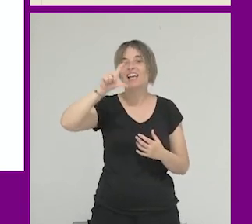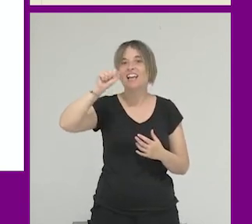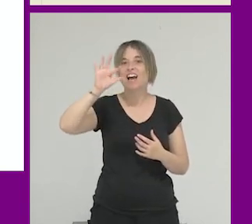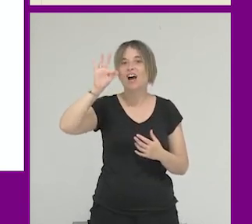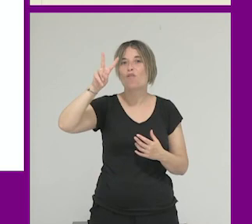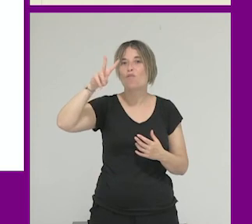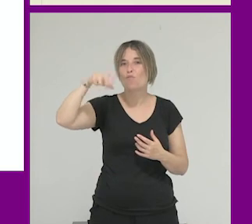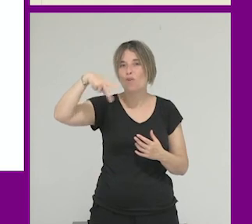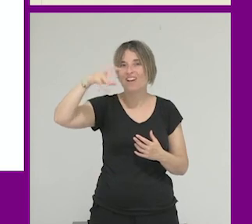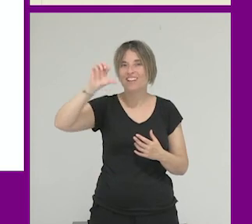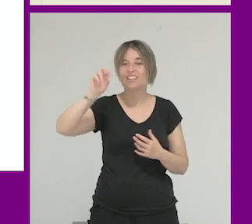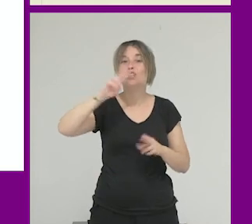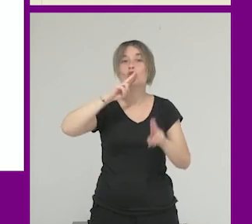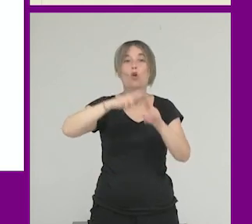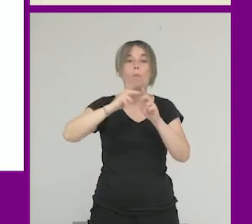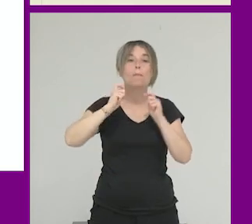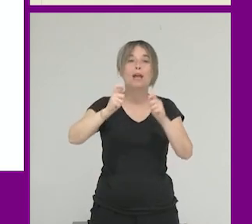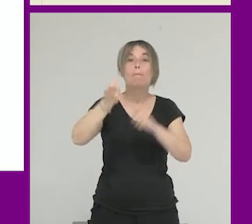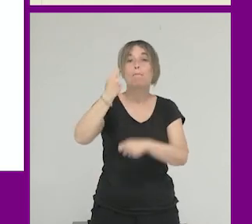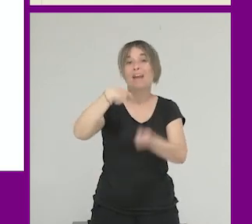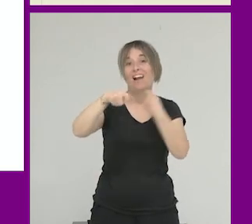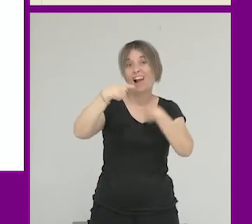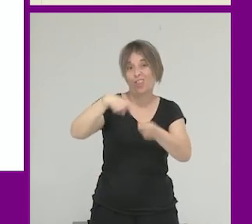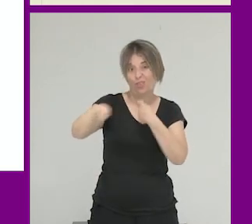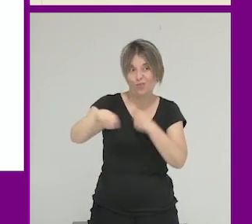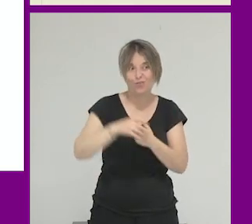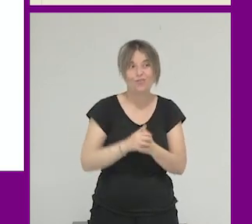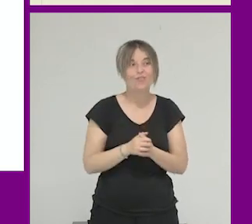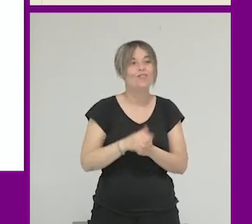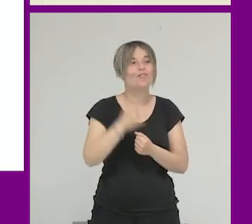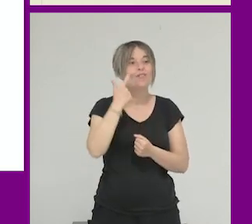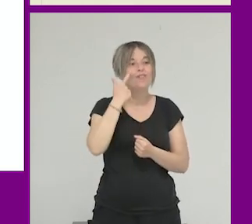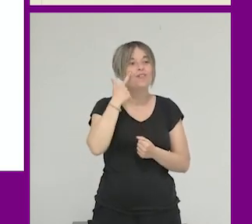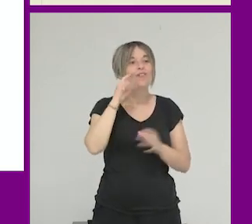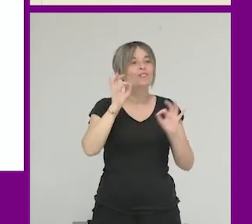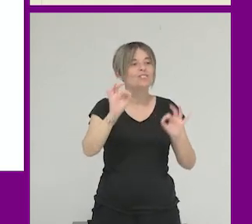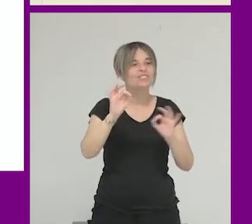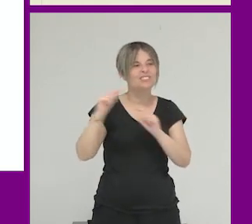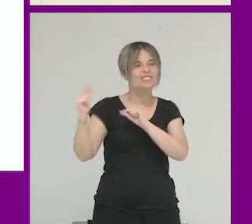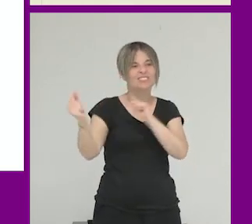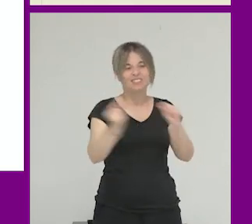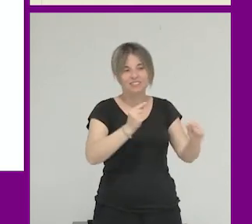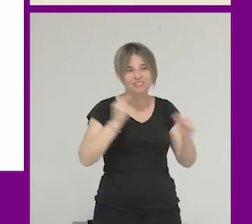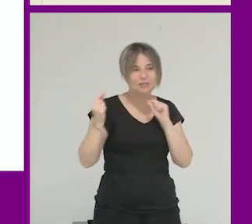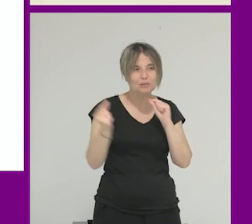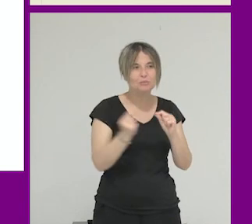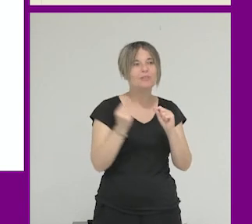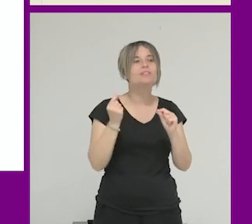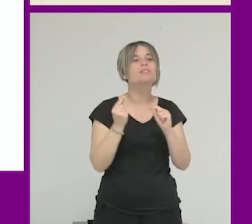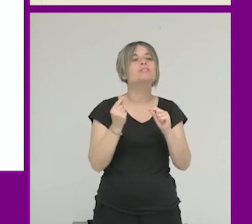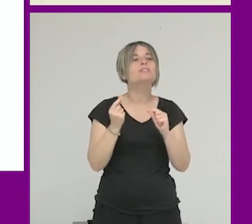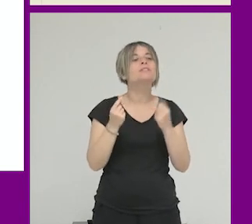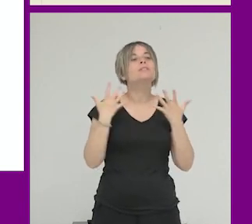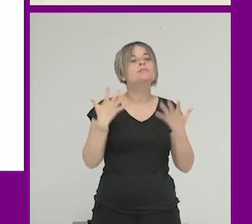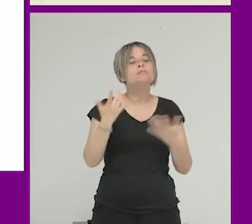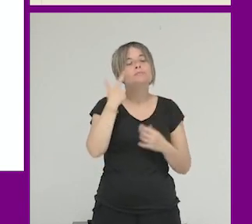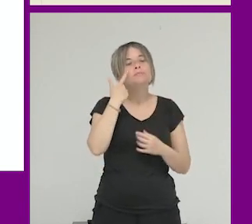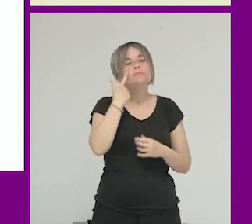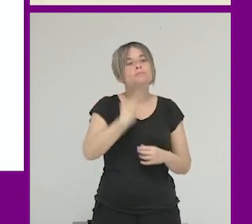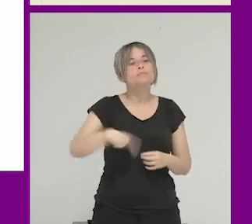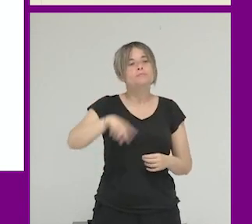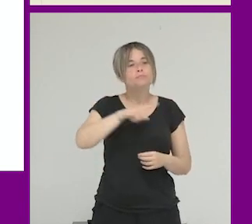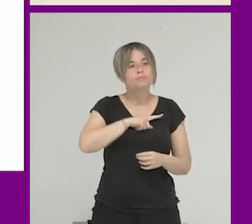Mercados, bueno, zertakitzen dut dugu horatzen nahi, nesu zait. Hor jartzen duen ez da bai da, ez, honen inguruan, biztut, urbildu behar